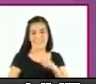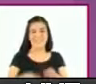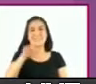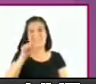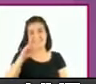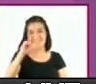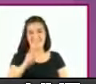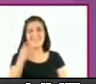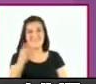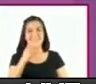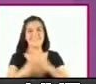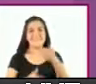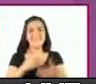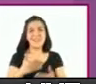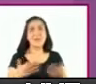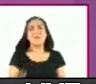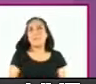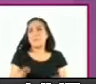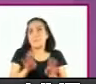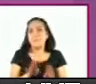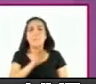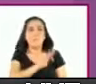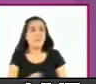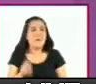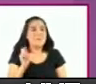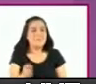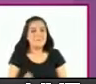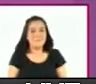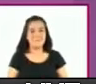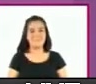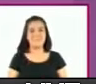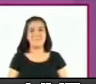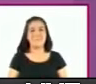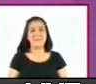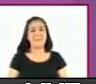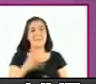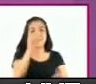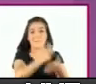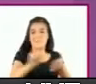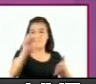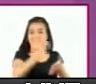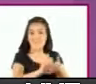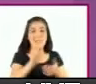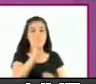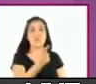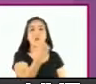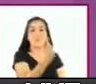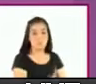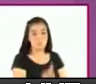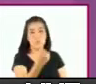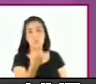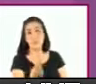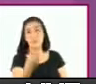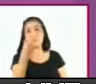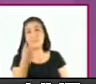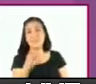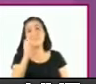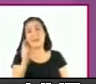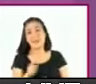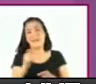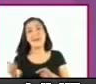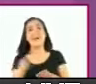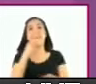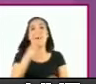de la sucesión, ¿qué podemos hacer? Escribir uno a uno los términos hasta llegar al